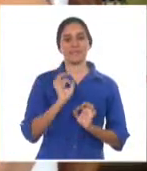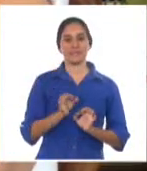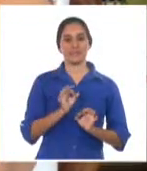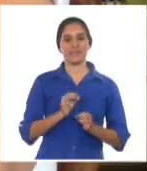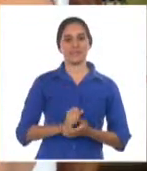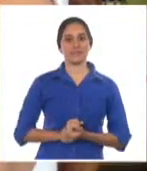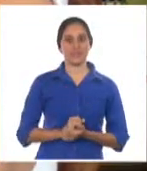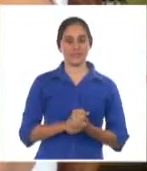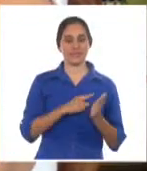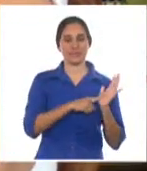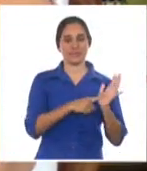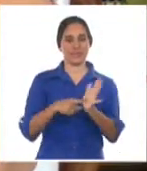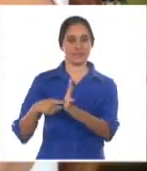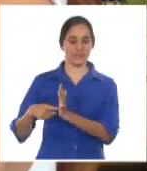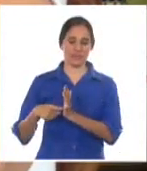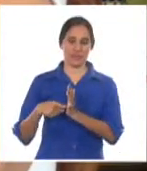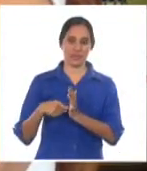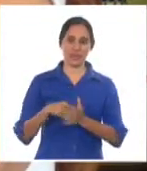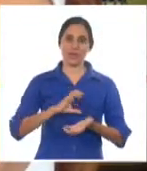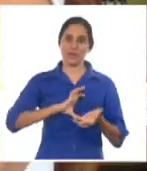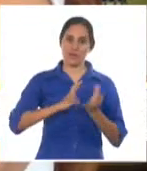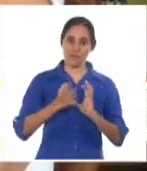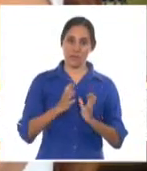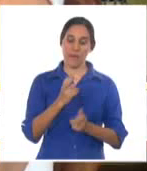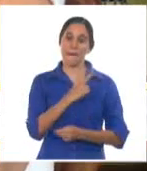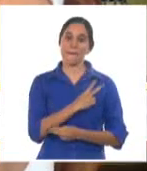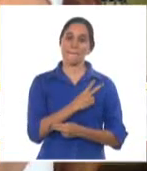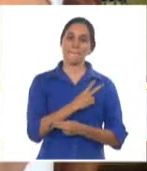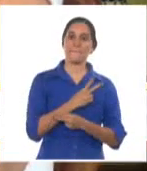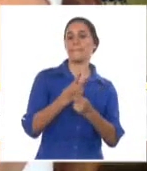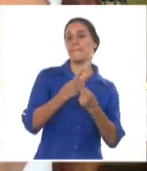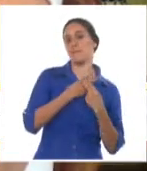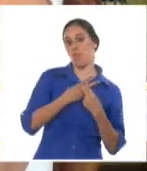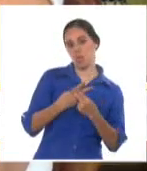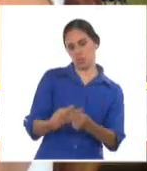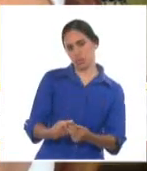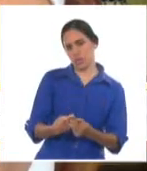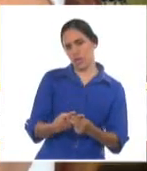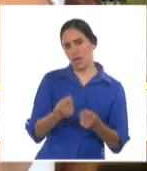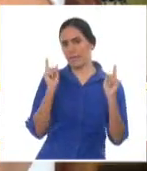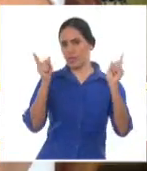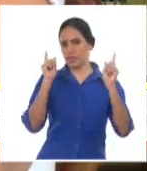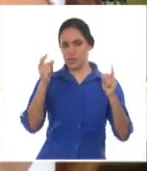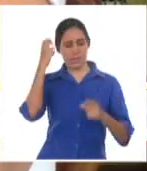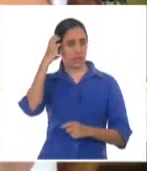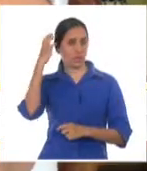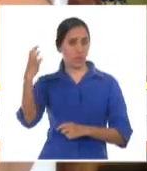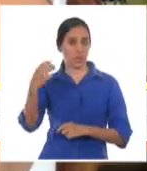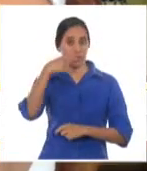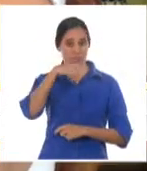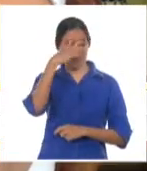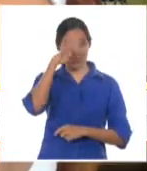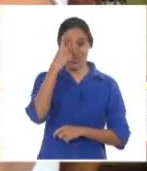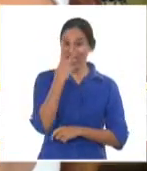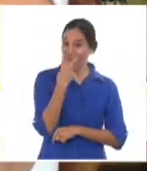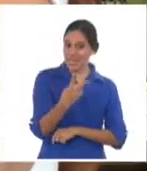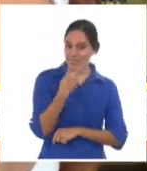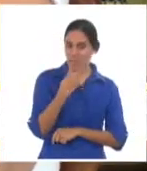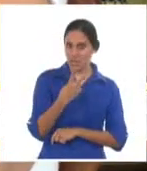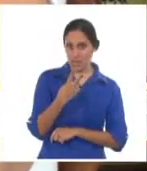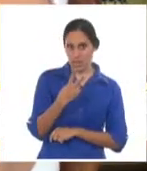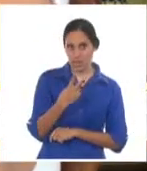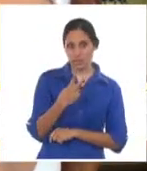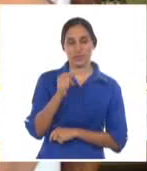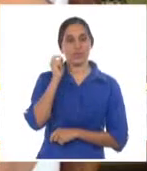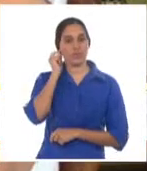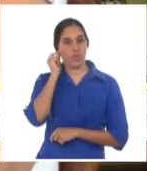refleja una voluntad política del Estado cubano en atender con